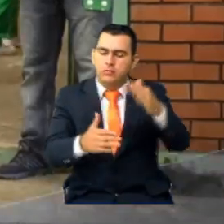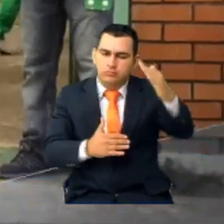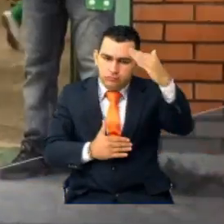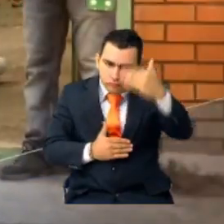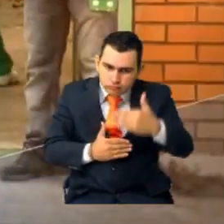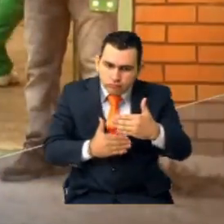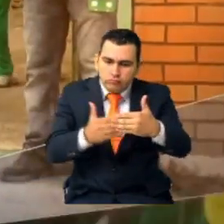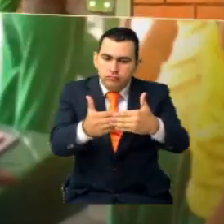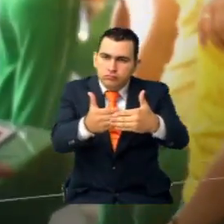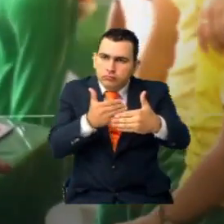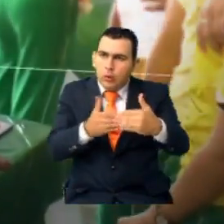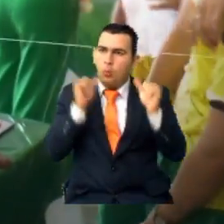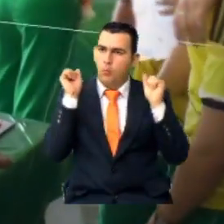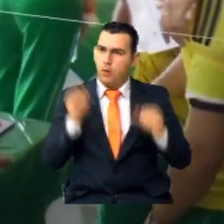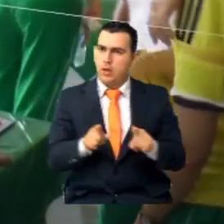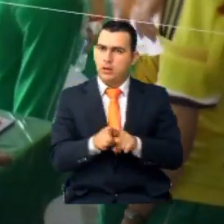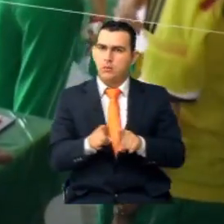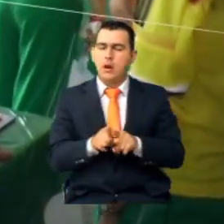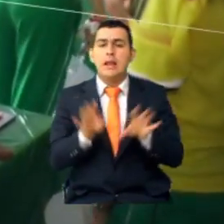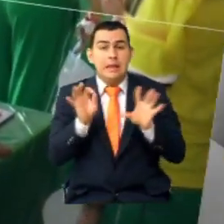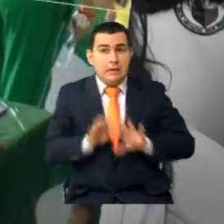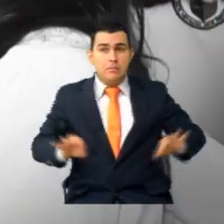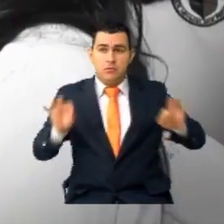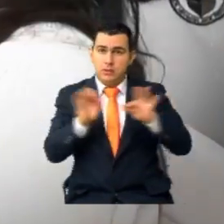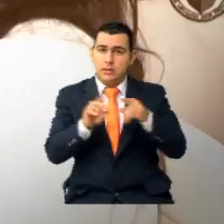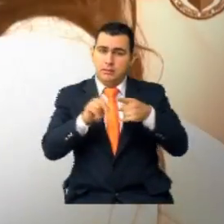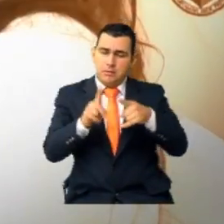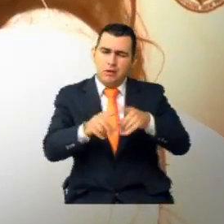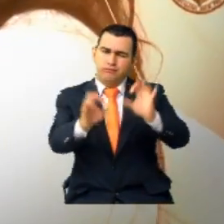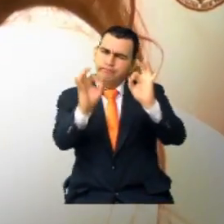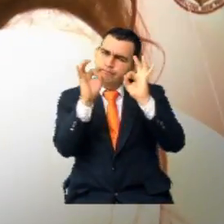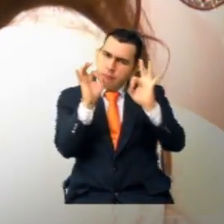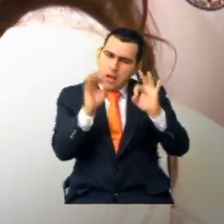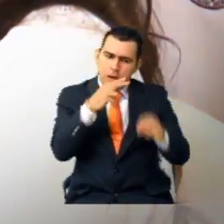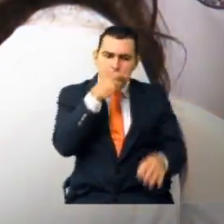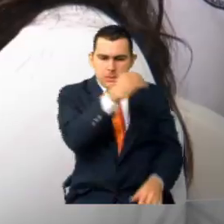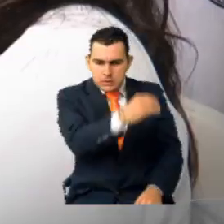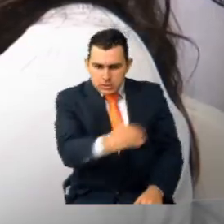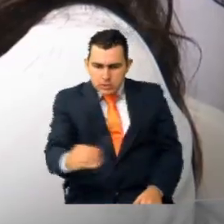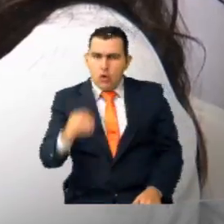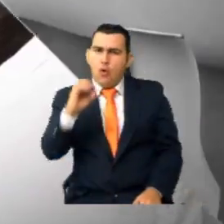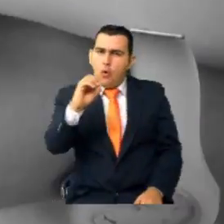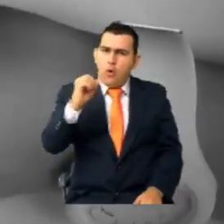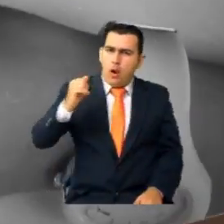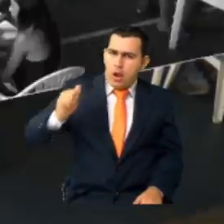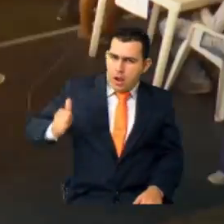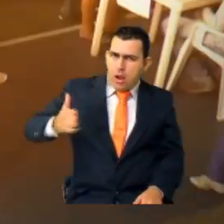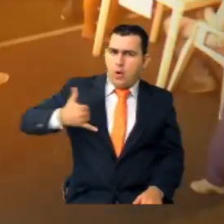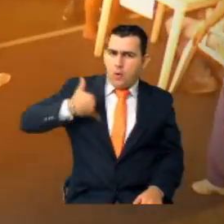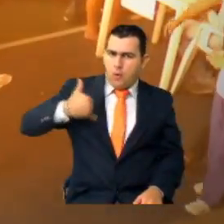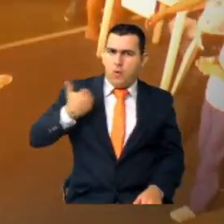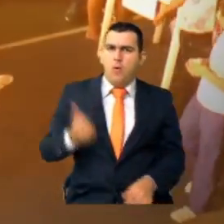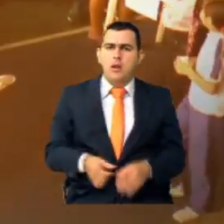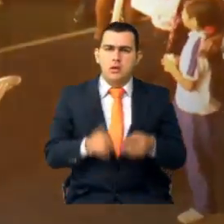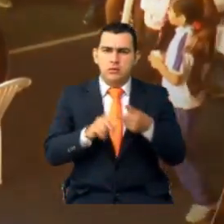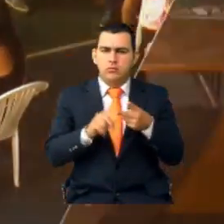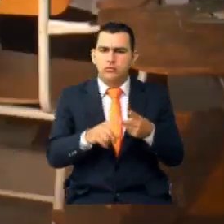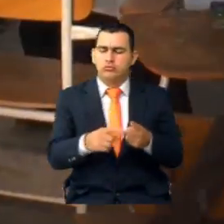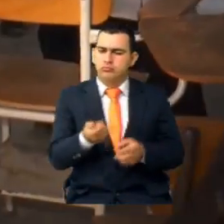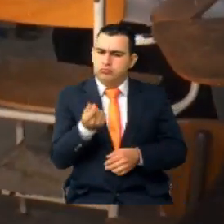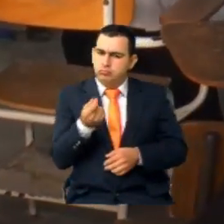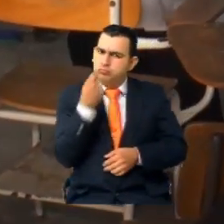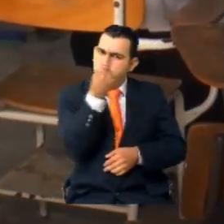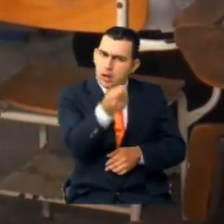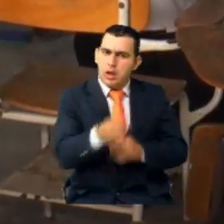entorno. Y es por esto importante la calidad que se entrega a niños y a jóvenes en las aulas de clases de Barranca Bermeja. Subsidios de transporte y de